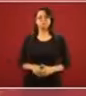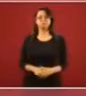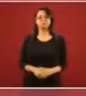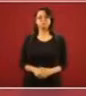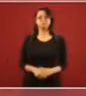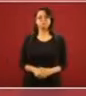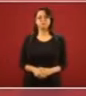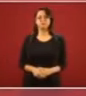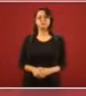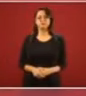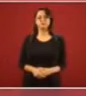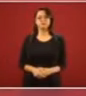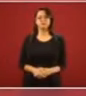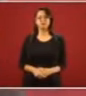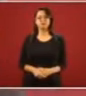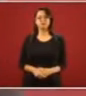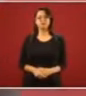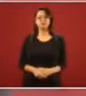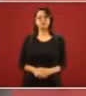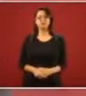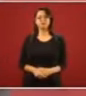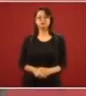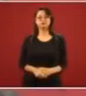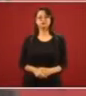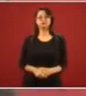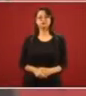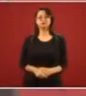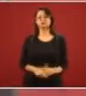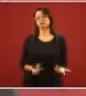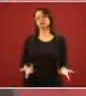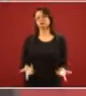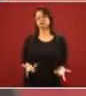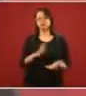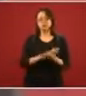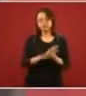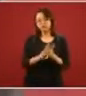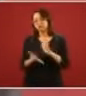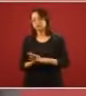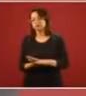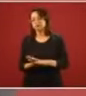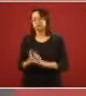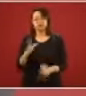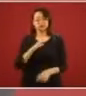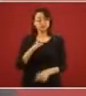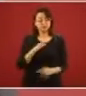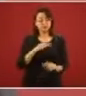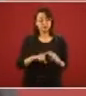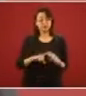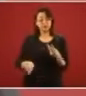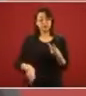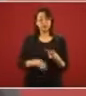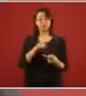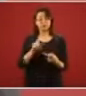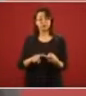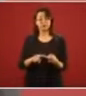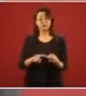Porque si hay complicidades, si hay una relación